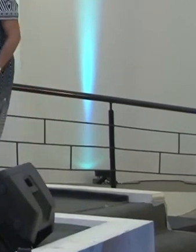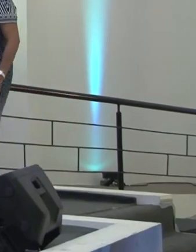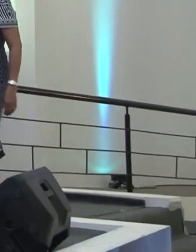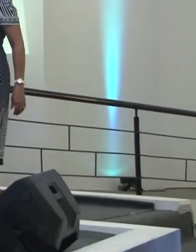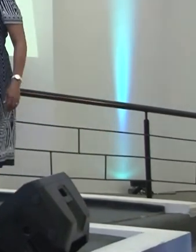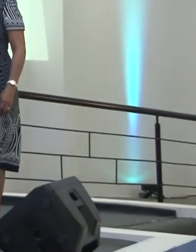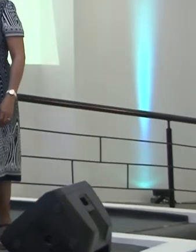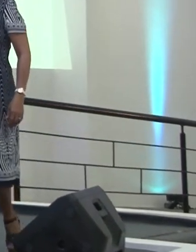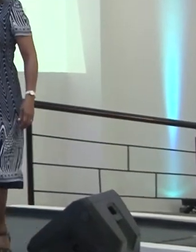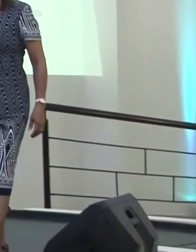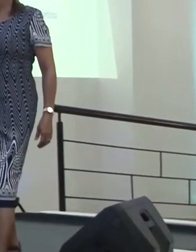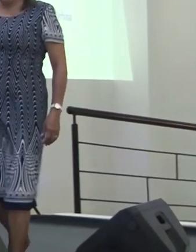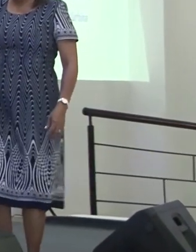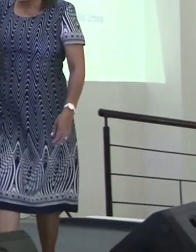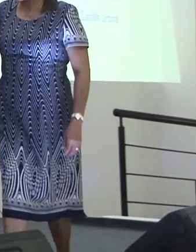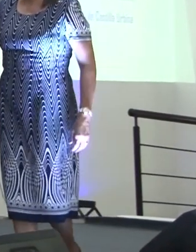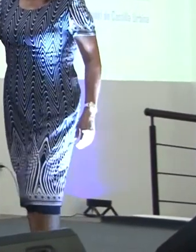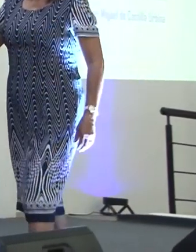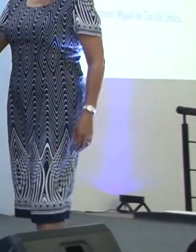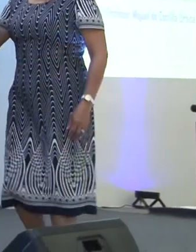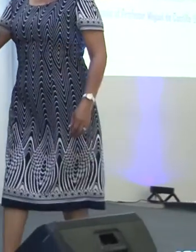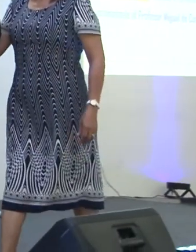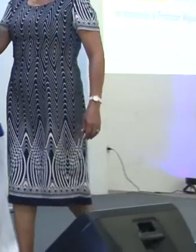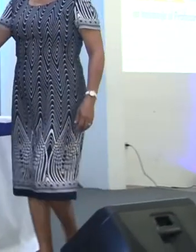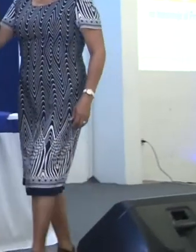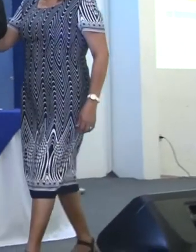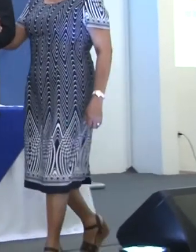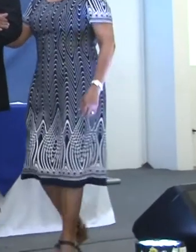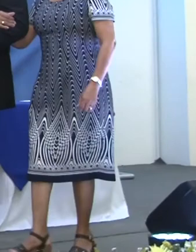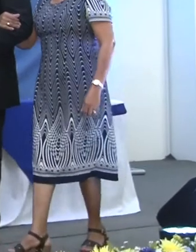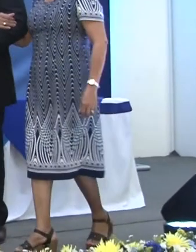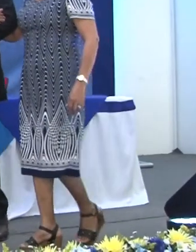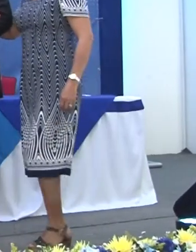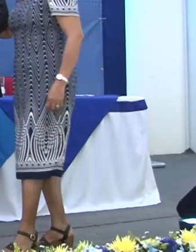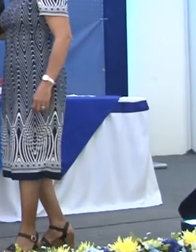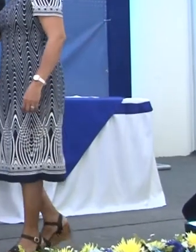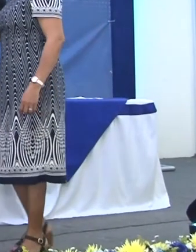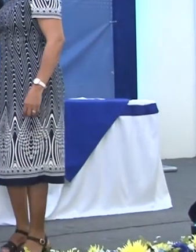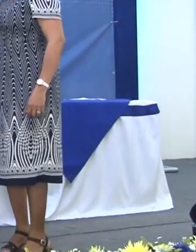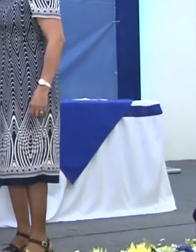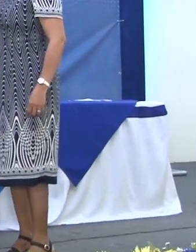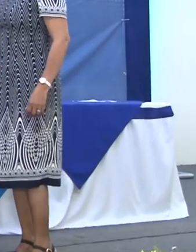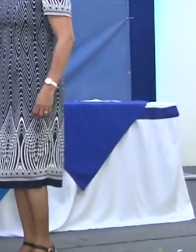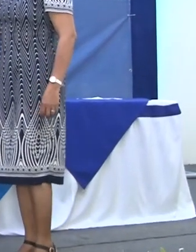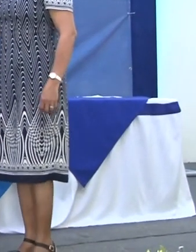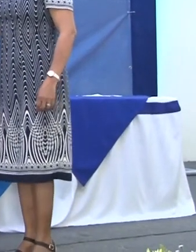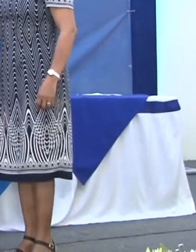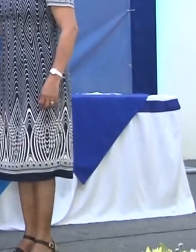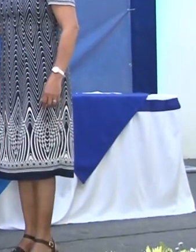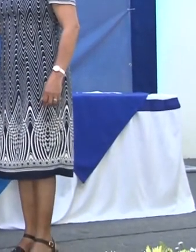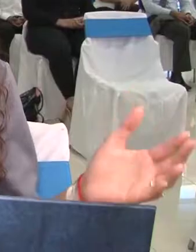perfil, ¿verdad?, es en la parte contable y administrativa, porque ya tengo dos licenciaturas, una contabilidad y igual